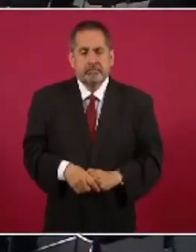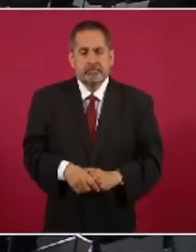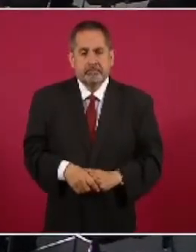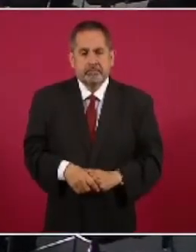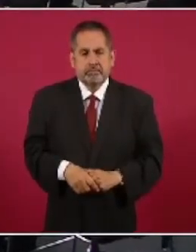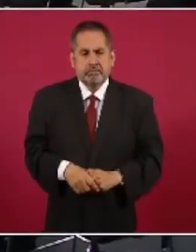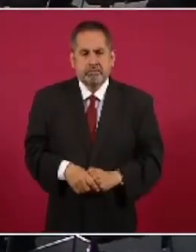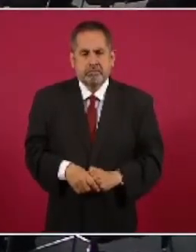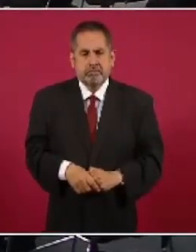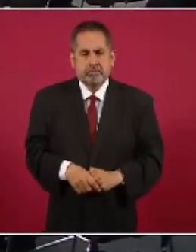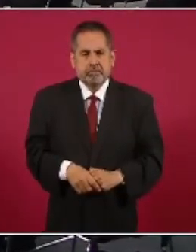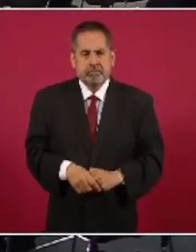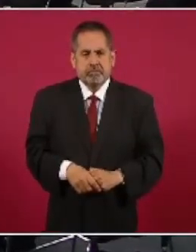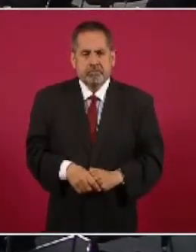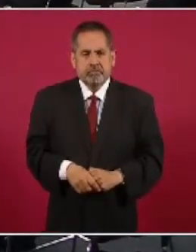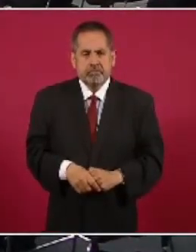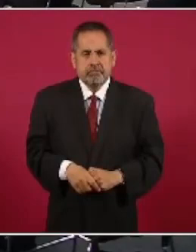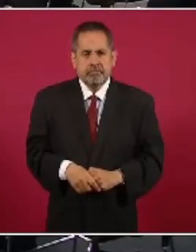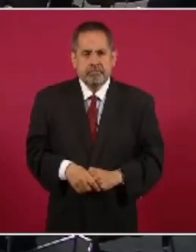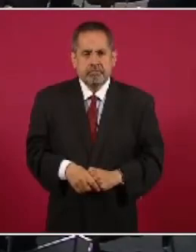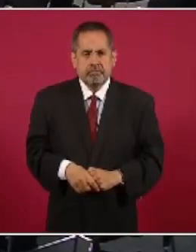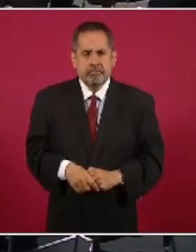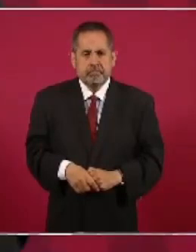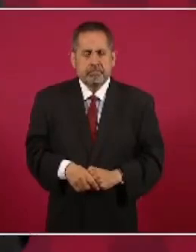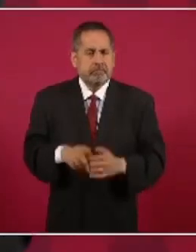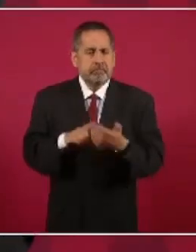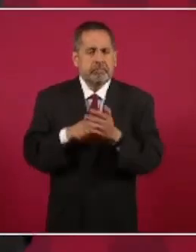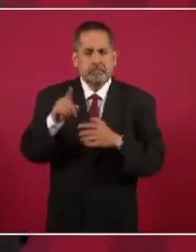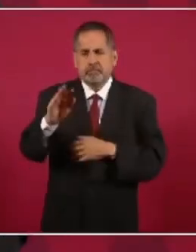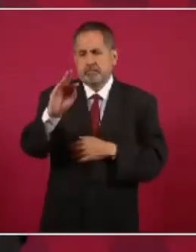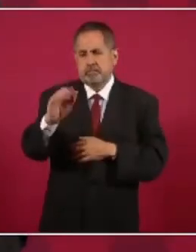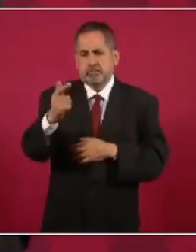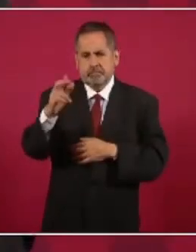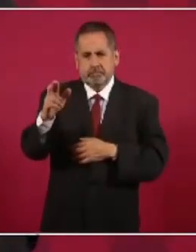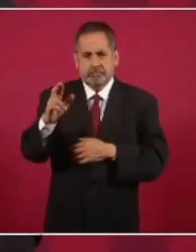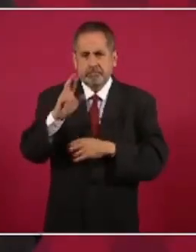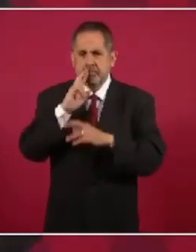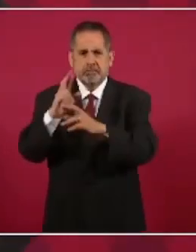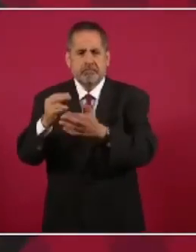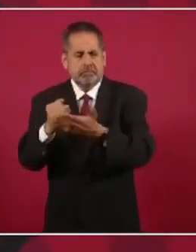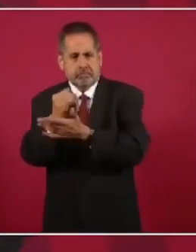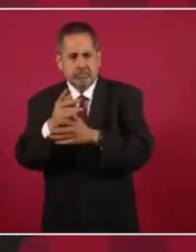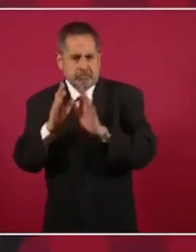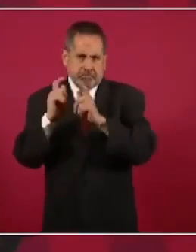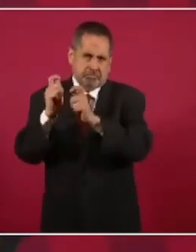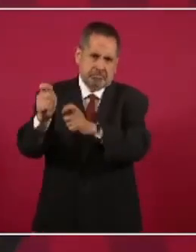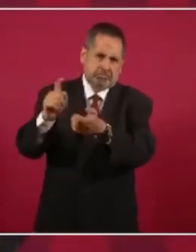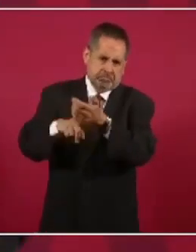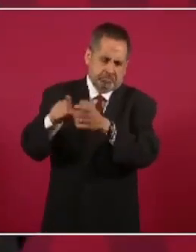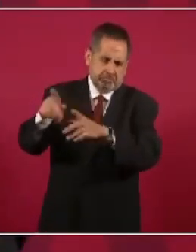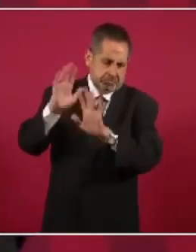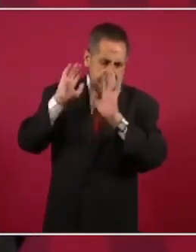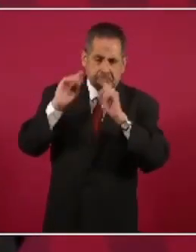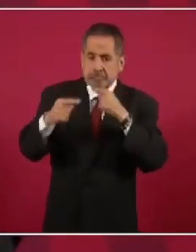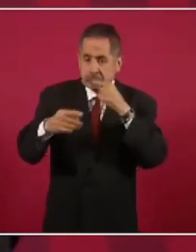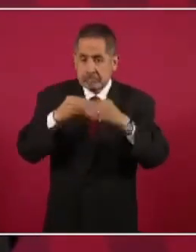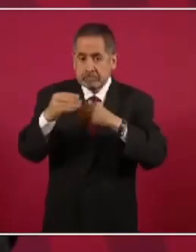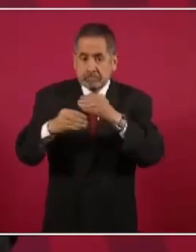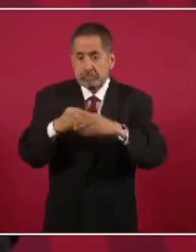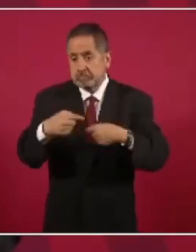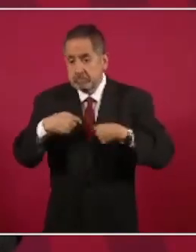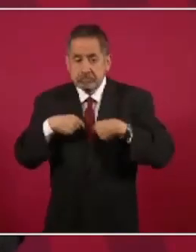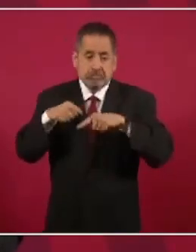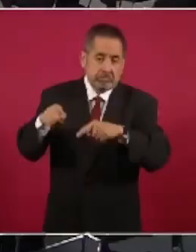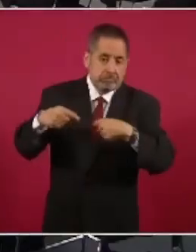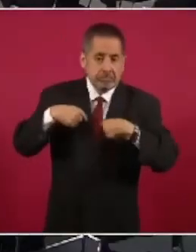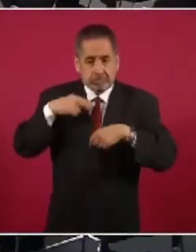no, pero que la Fiscalía resuelva, porque si no aquí nos ponemos a ver si es o